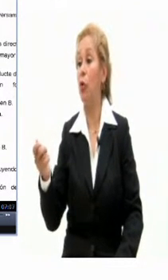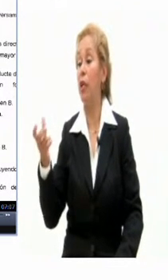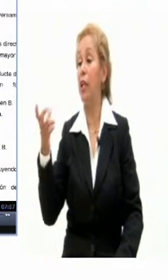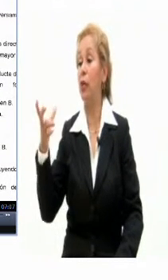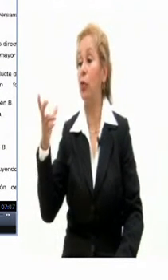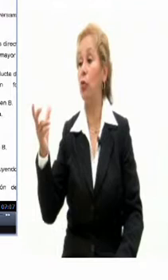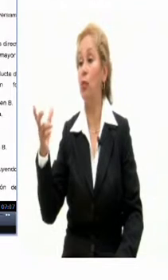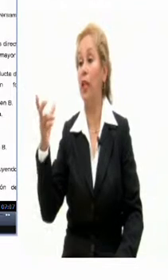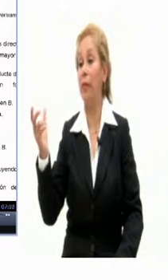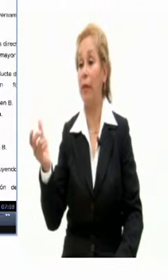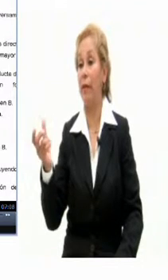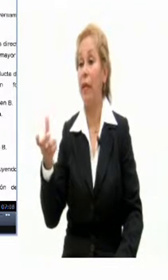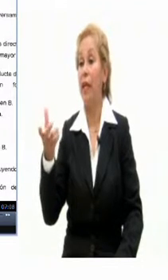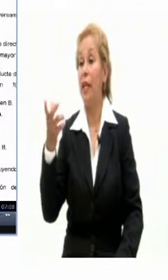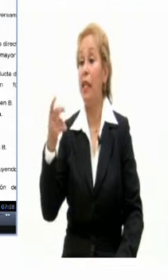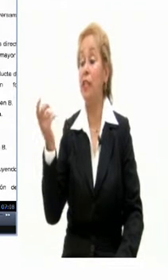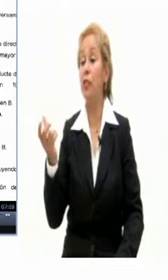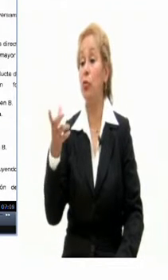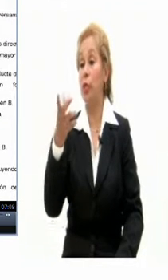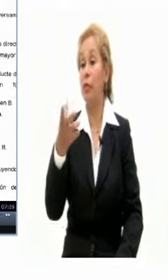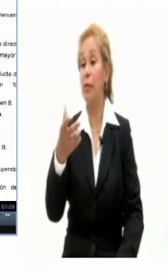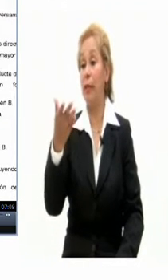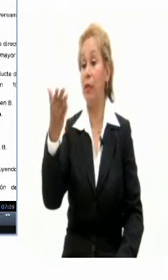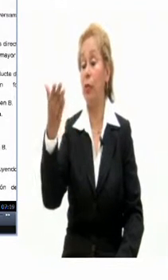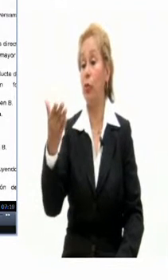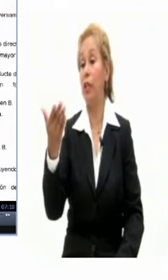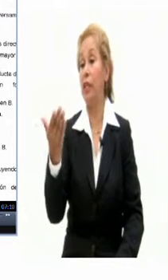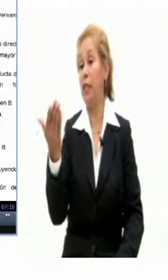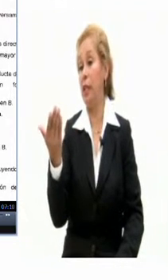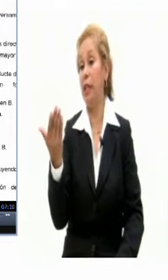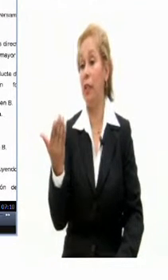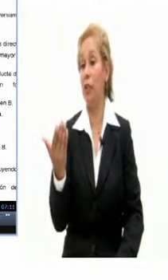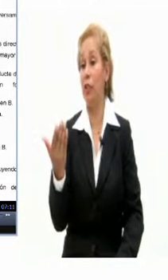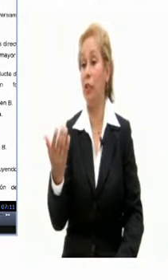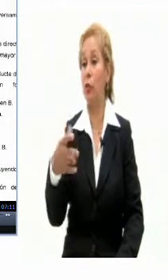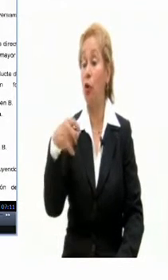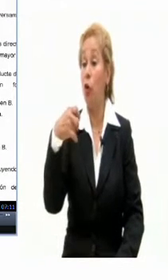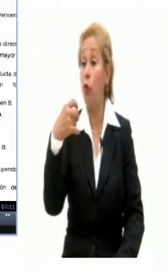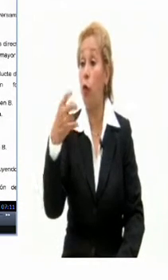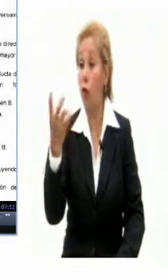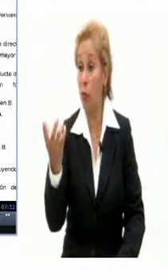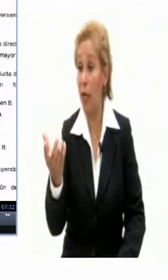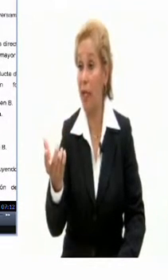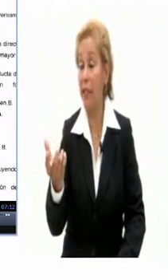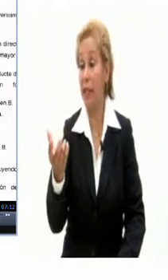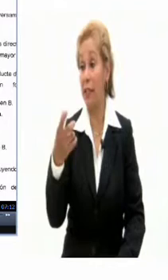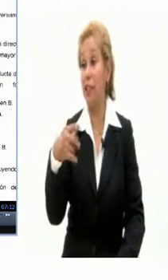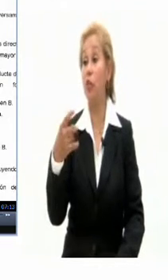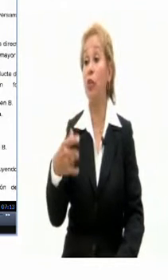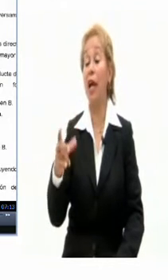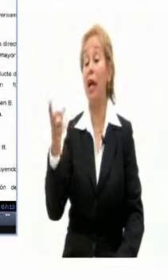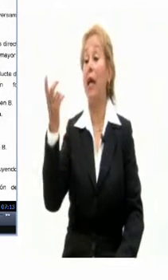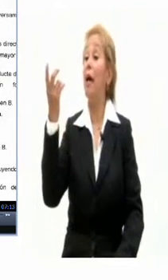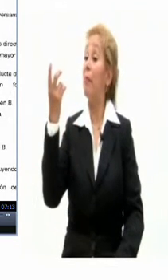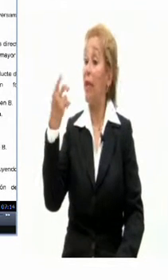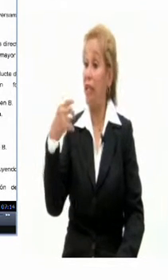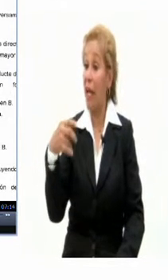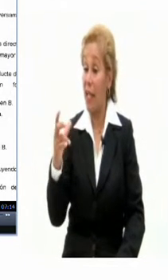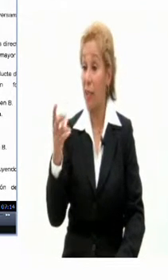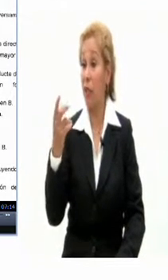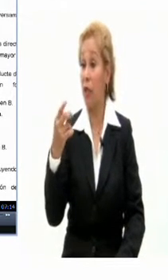A, menor es la conducta de B. Y así sucesivamente ustedes tienen, ¿no es cierto?, fórmulas que han sido